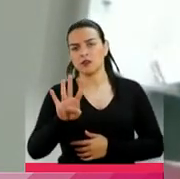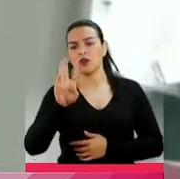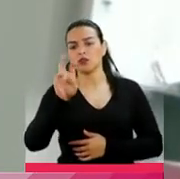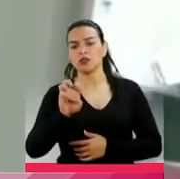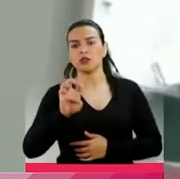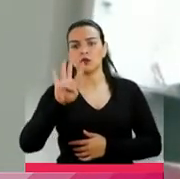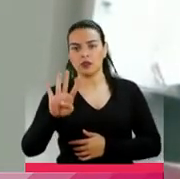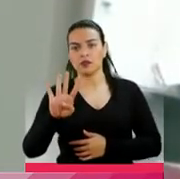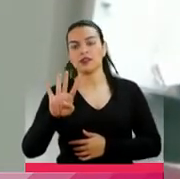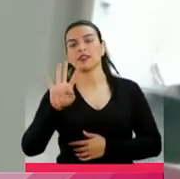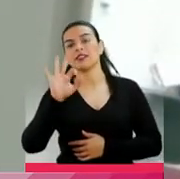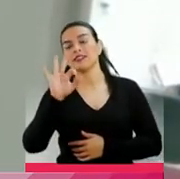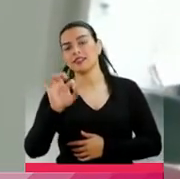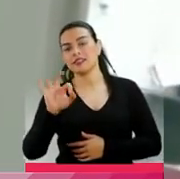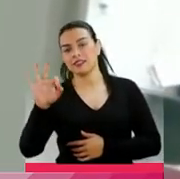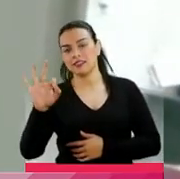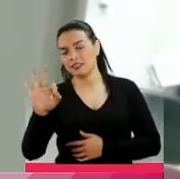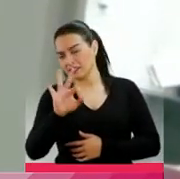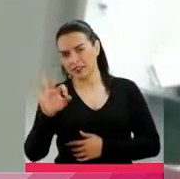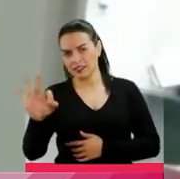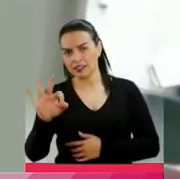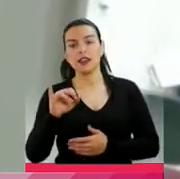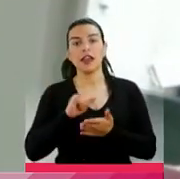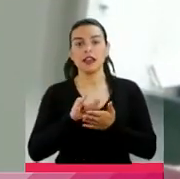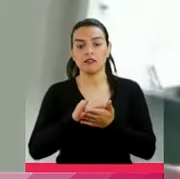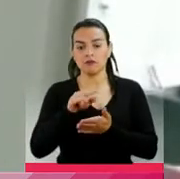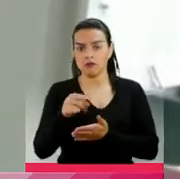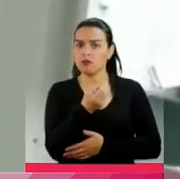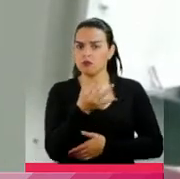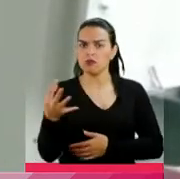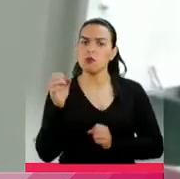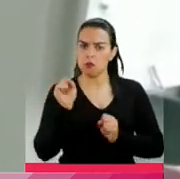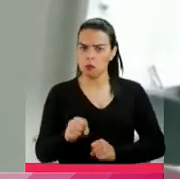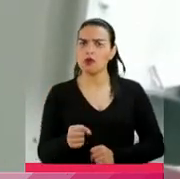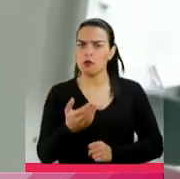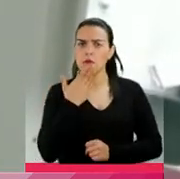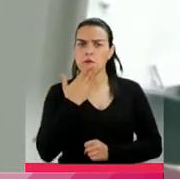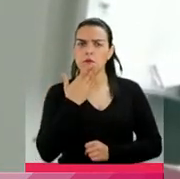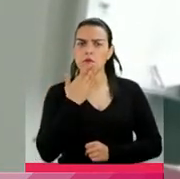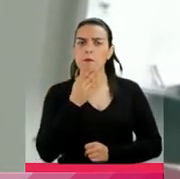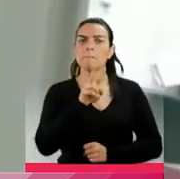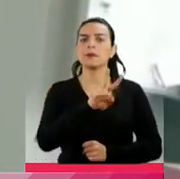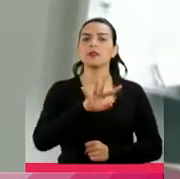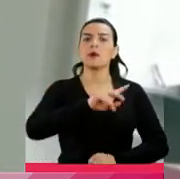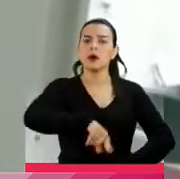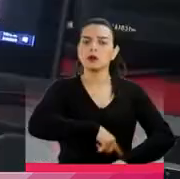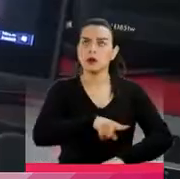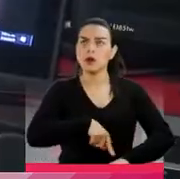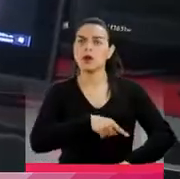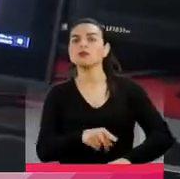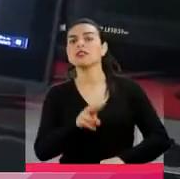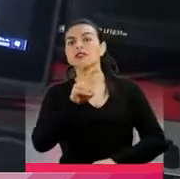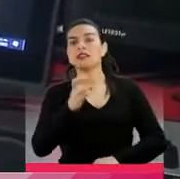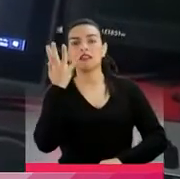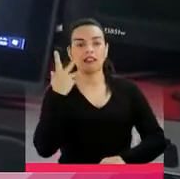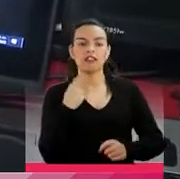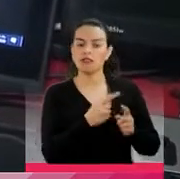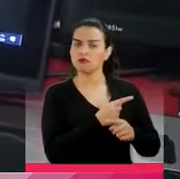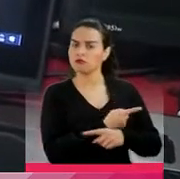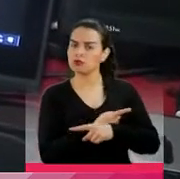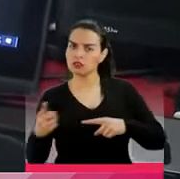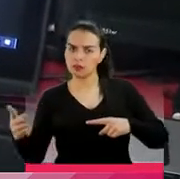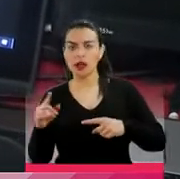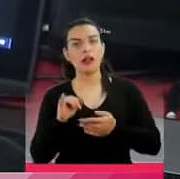307-54-89-33, que funciona como todos nuestros canales de atención 24 horas al día, los 7 días a la semana. El 69% del